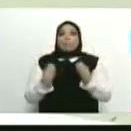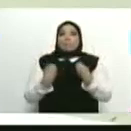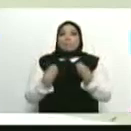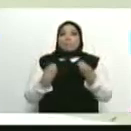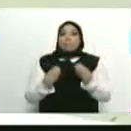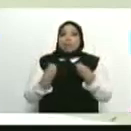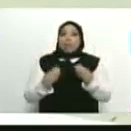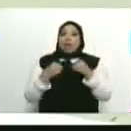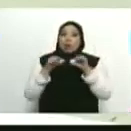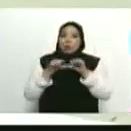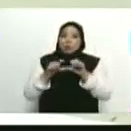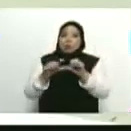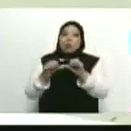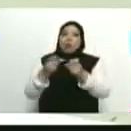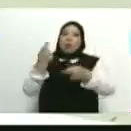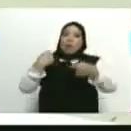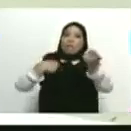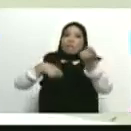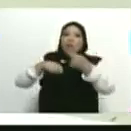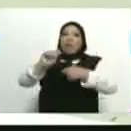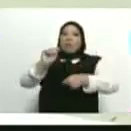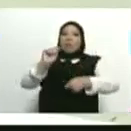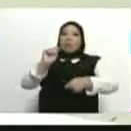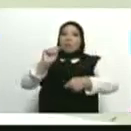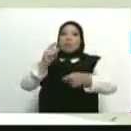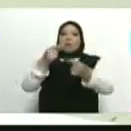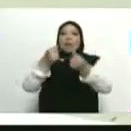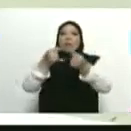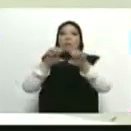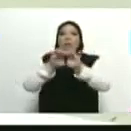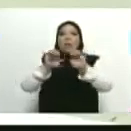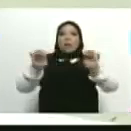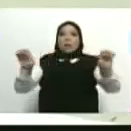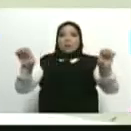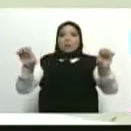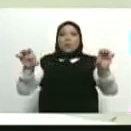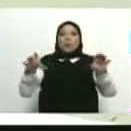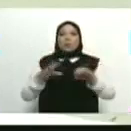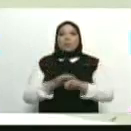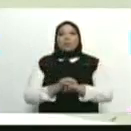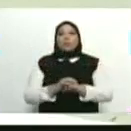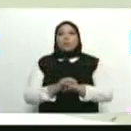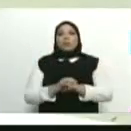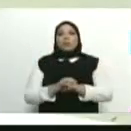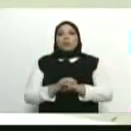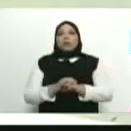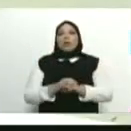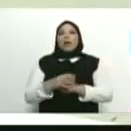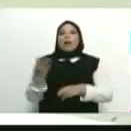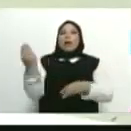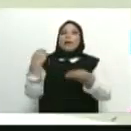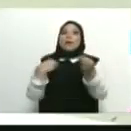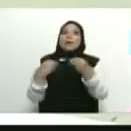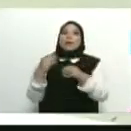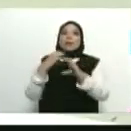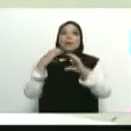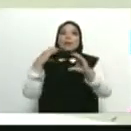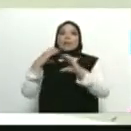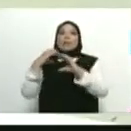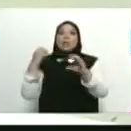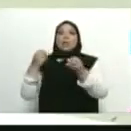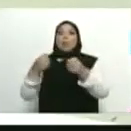siguió, el comercio, la economía, la educación, las clases. Quemaron más de 500 autobuses